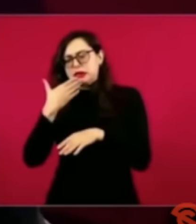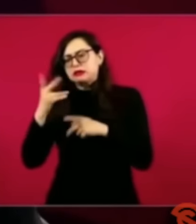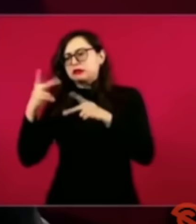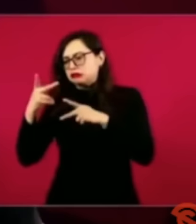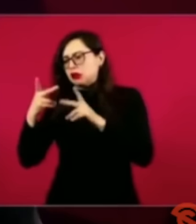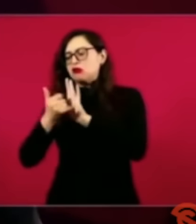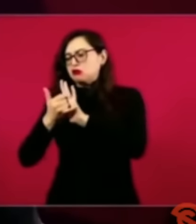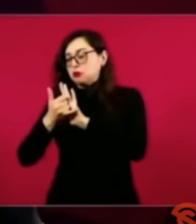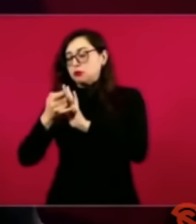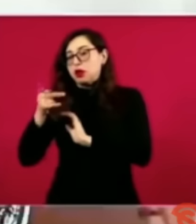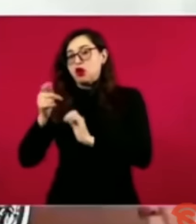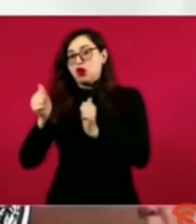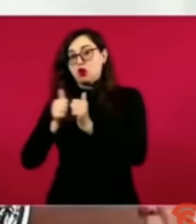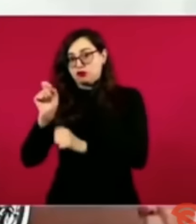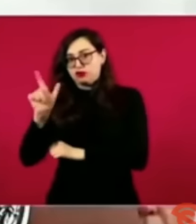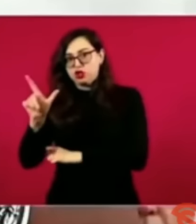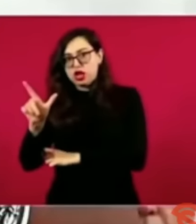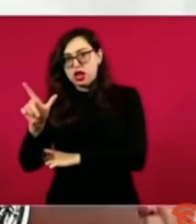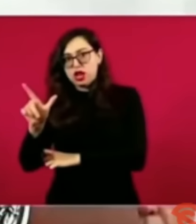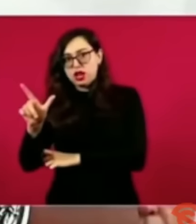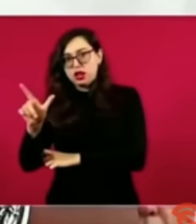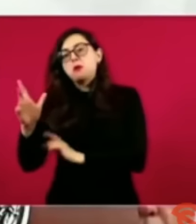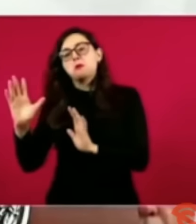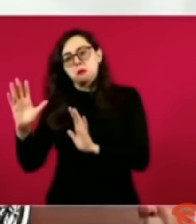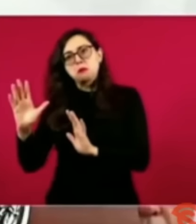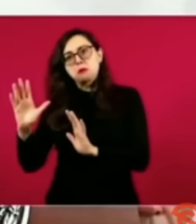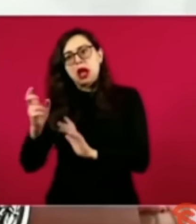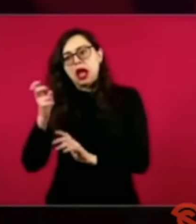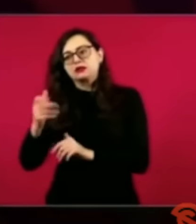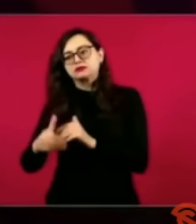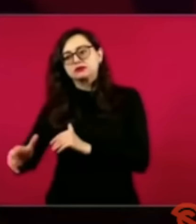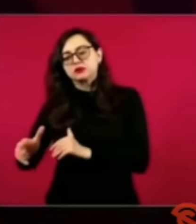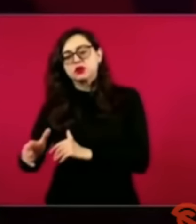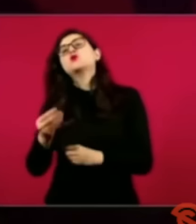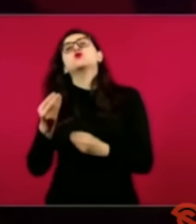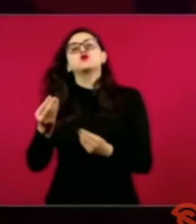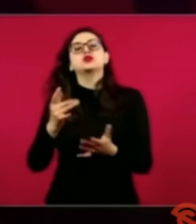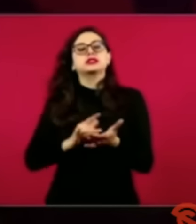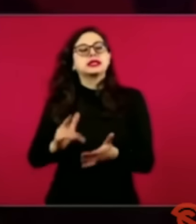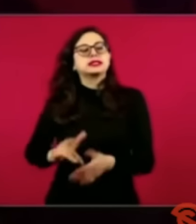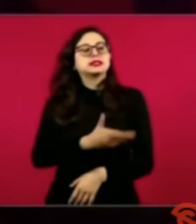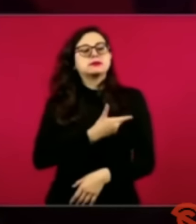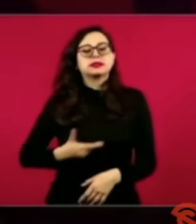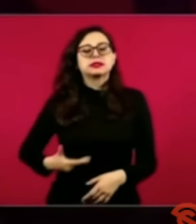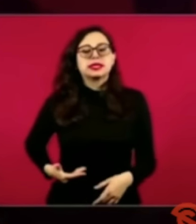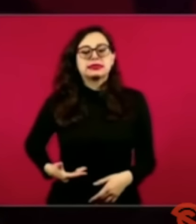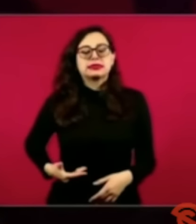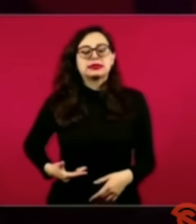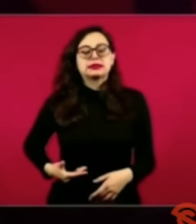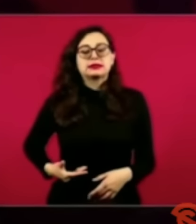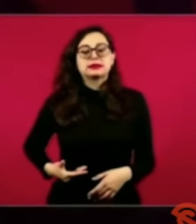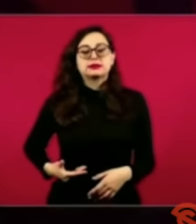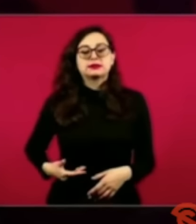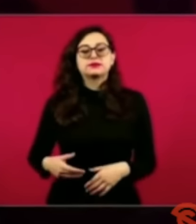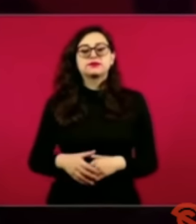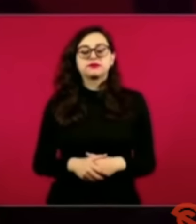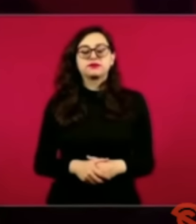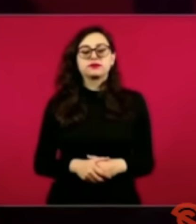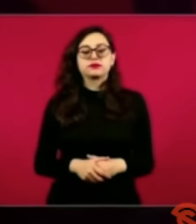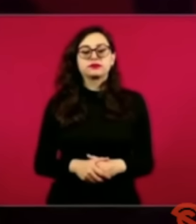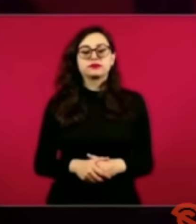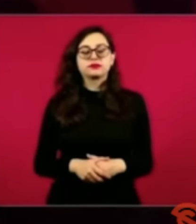Cierro agradeciéndole nuevamente al presidente y